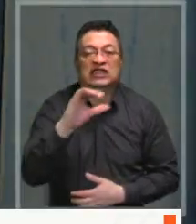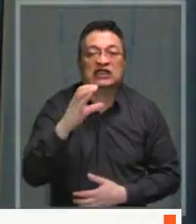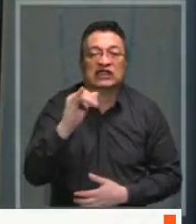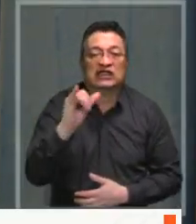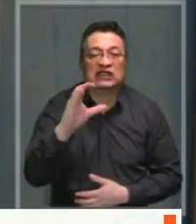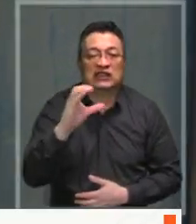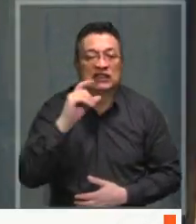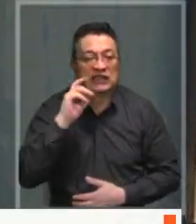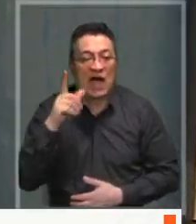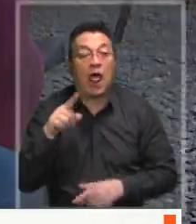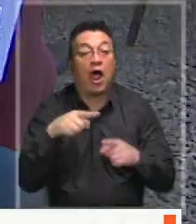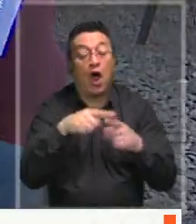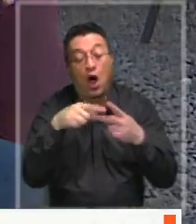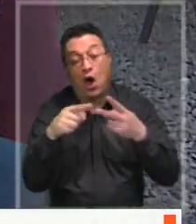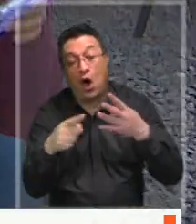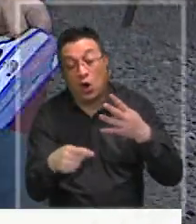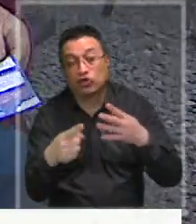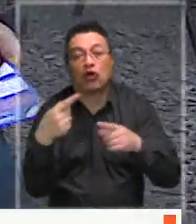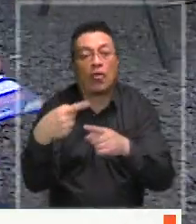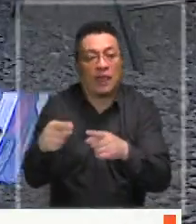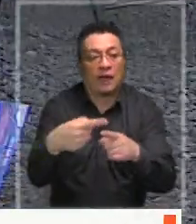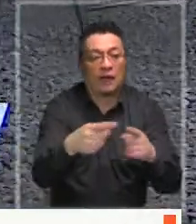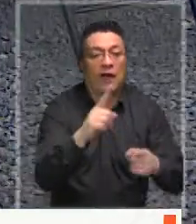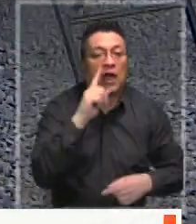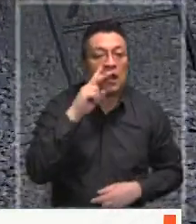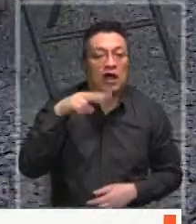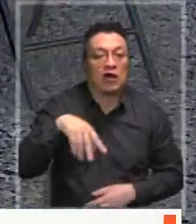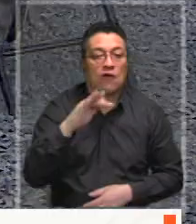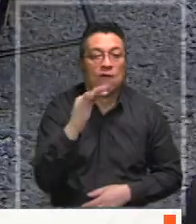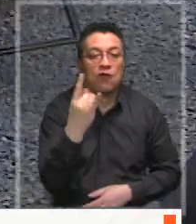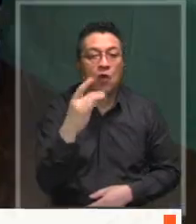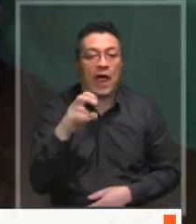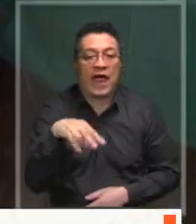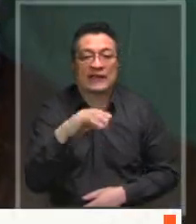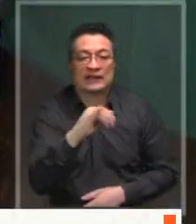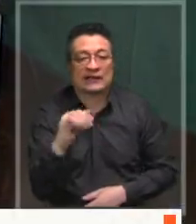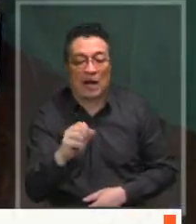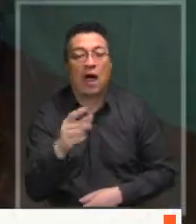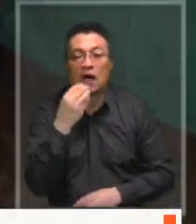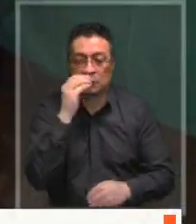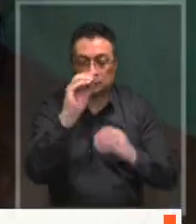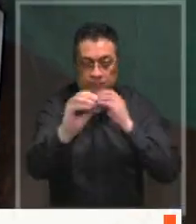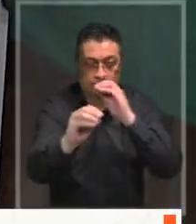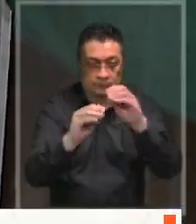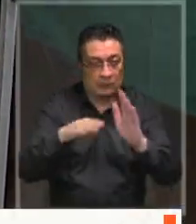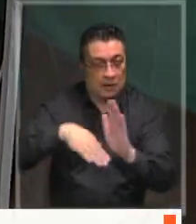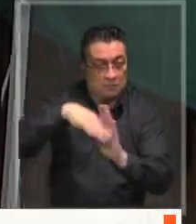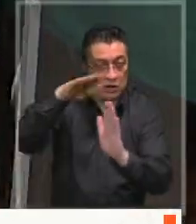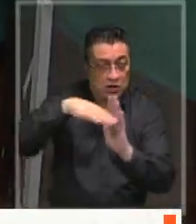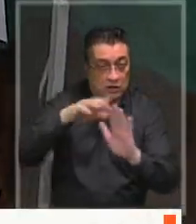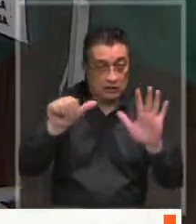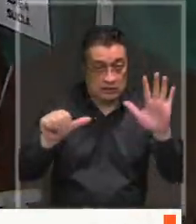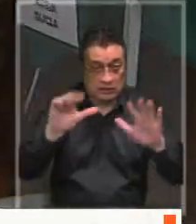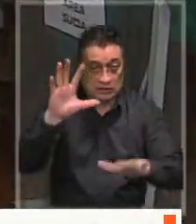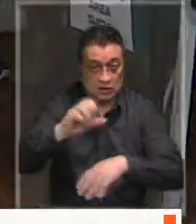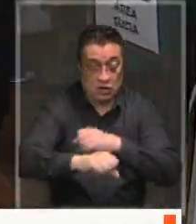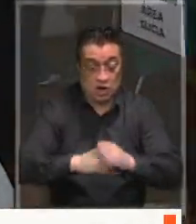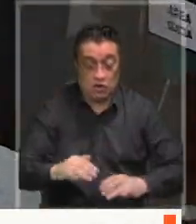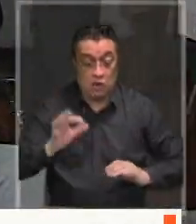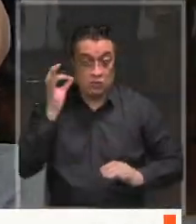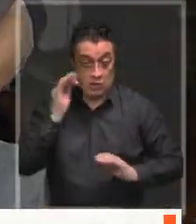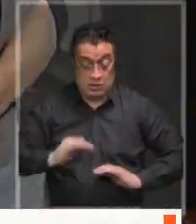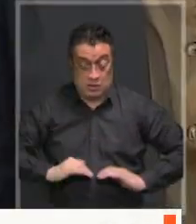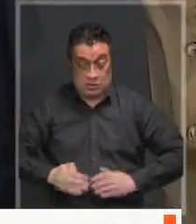El resto pertenece a otros virus, como el de la influenza. Es por eso que llaman a los mayores de 65 años y embarazadas